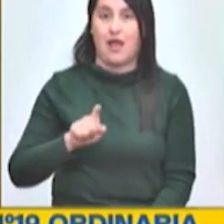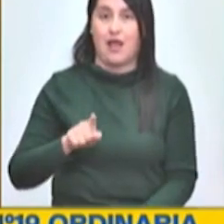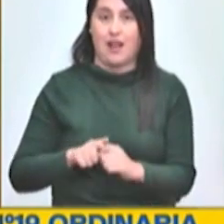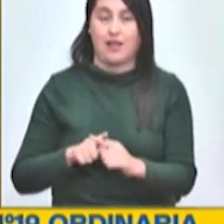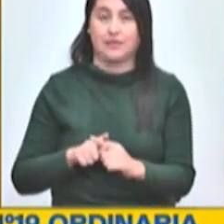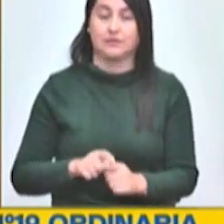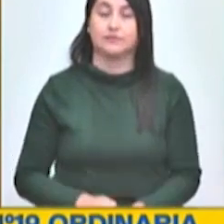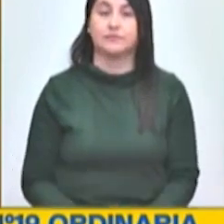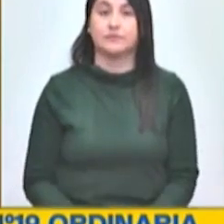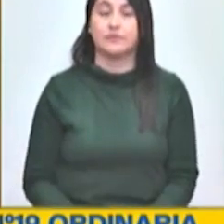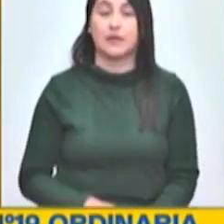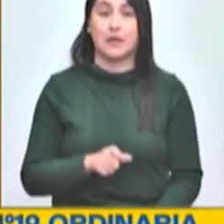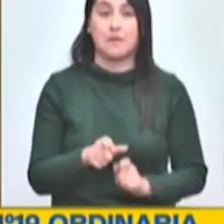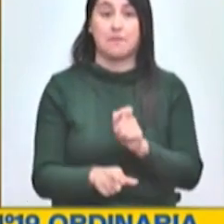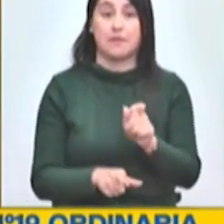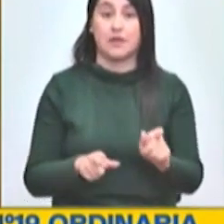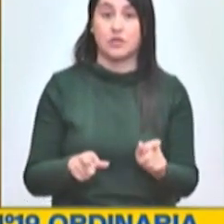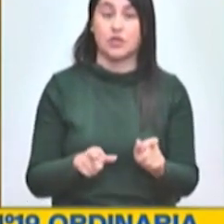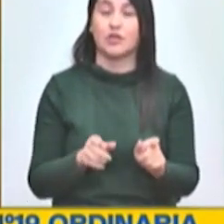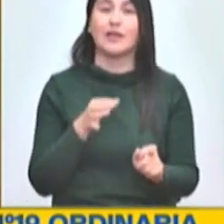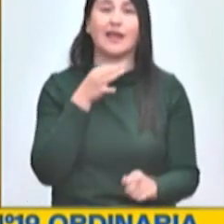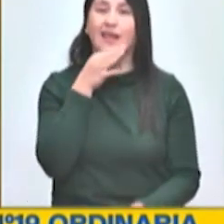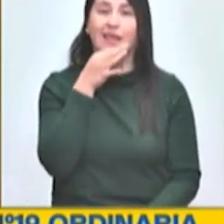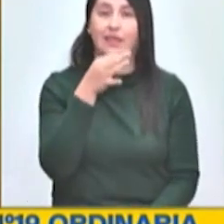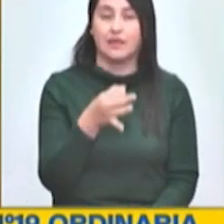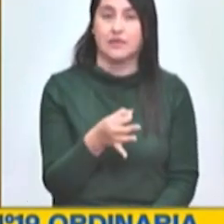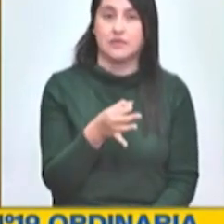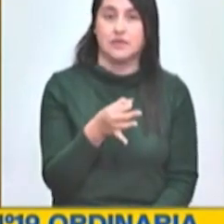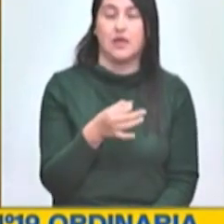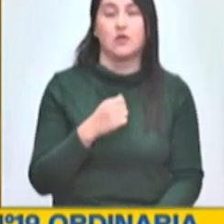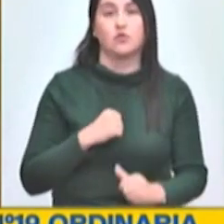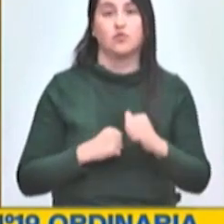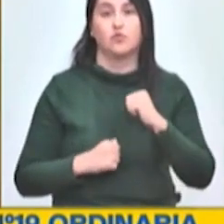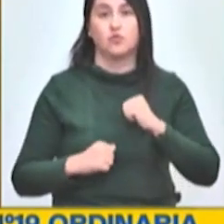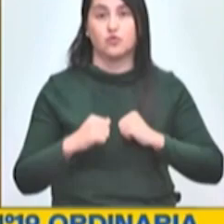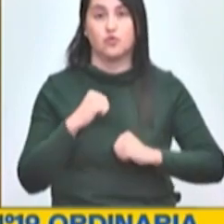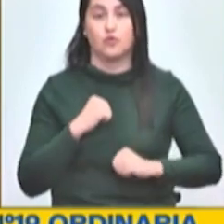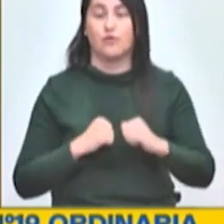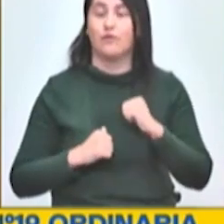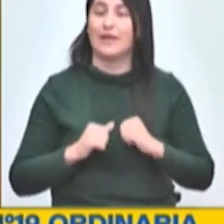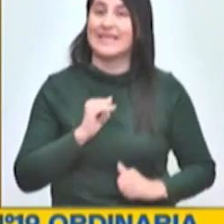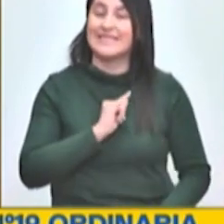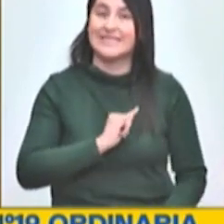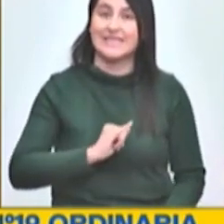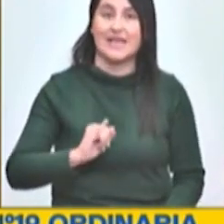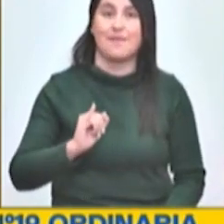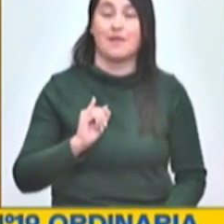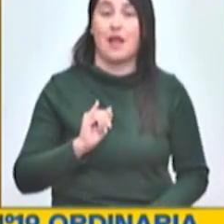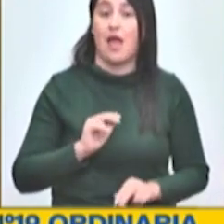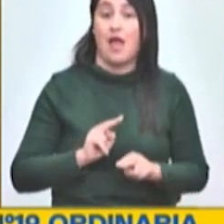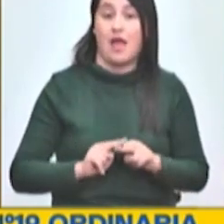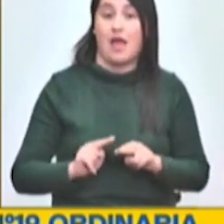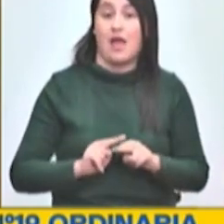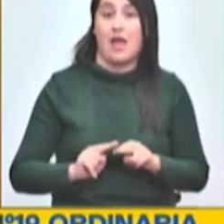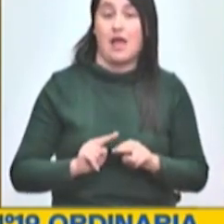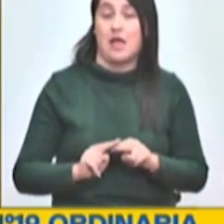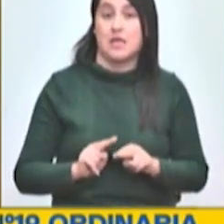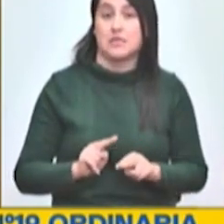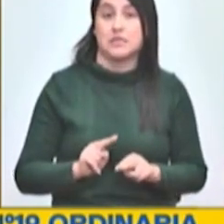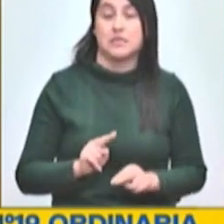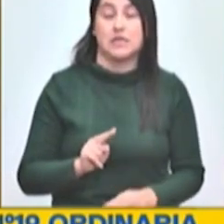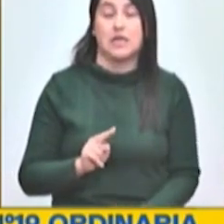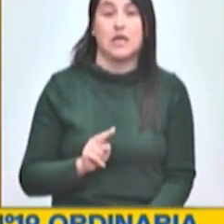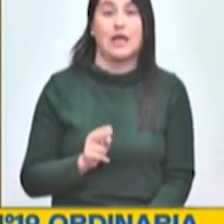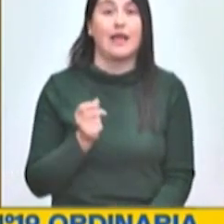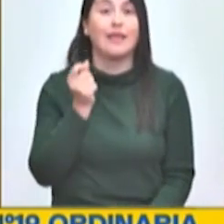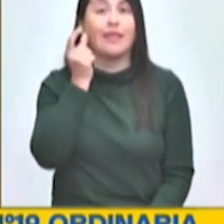el pueblo dice agrega a continuación sufre siempre hace su propia interpretación de nuestros discursos